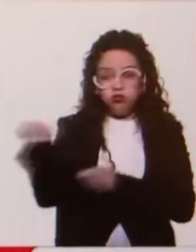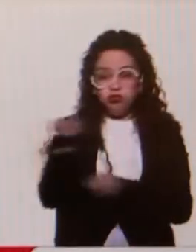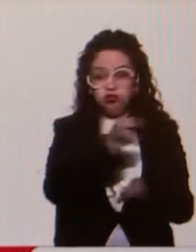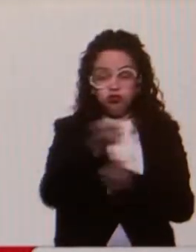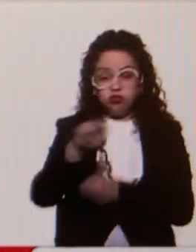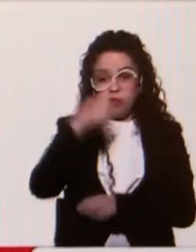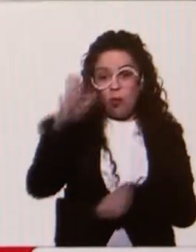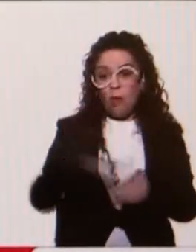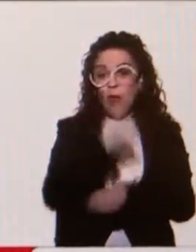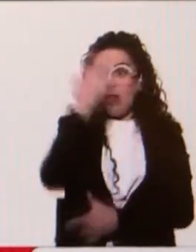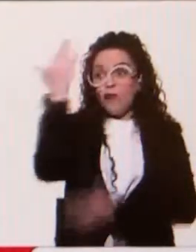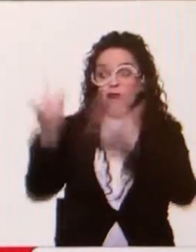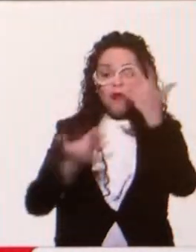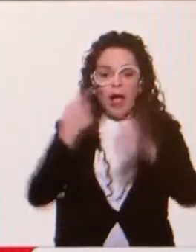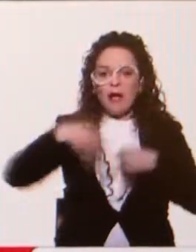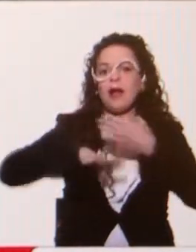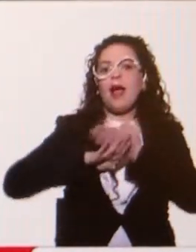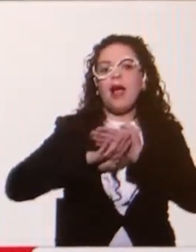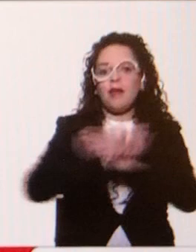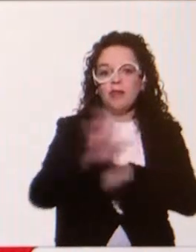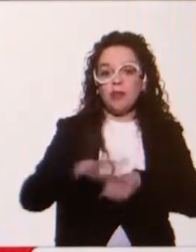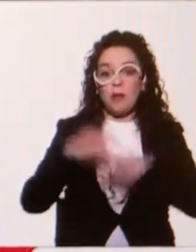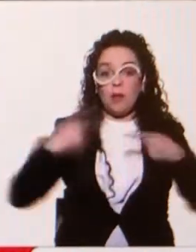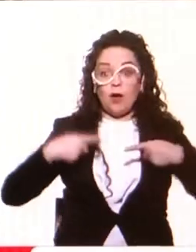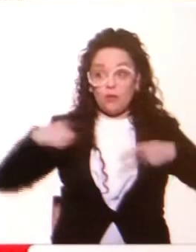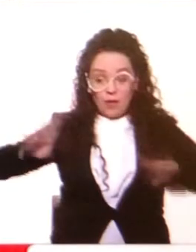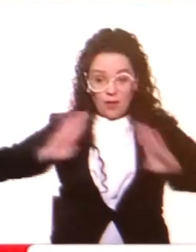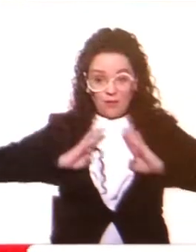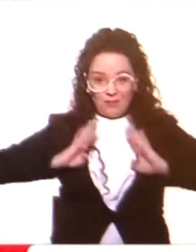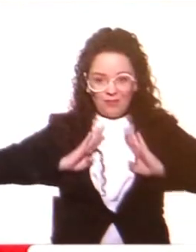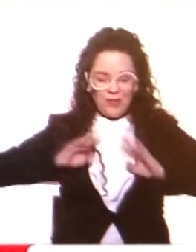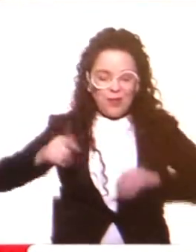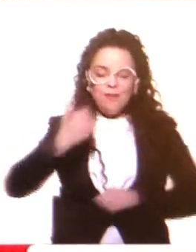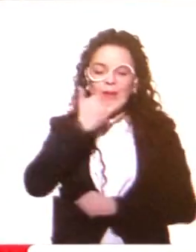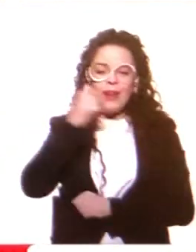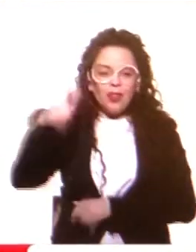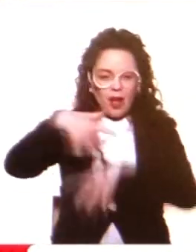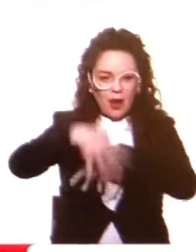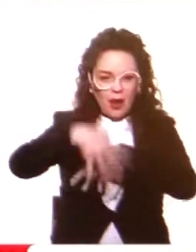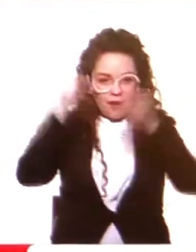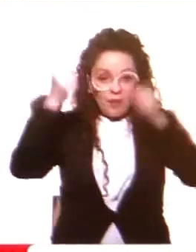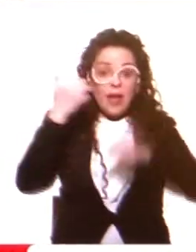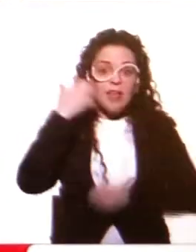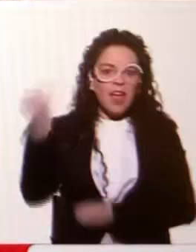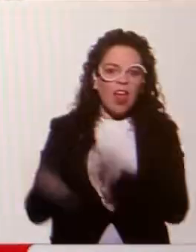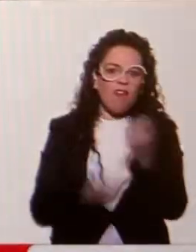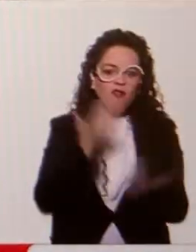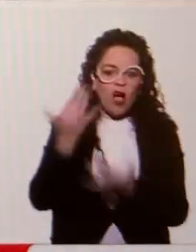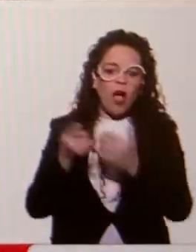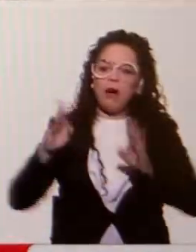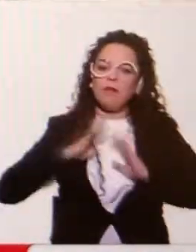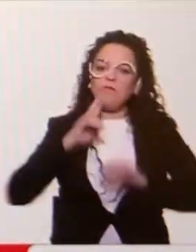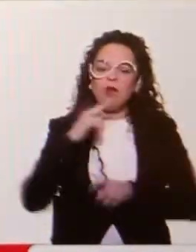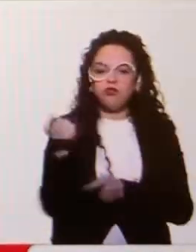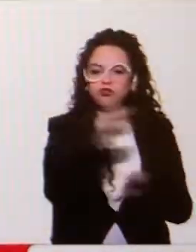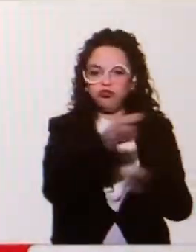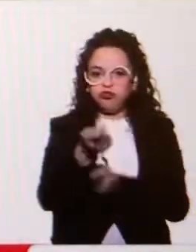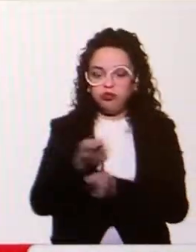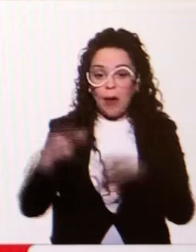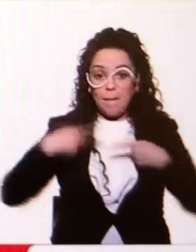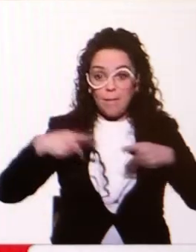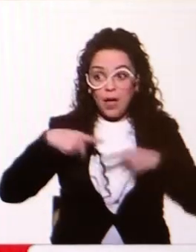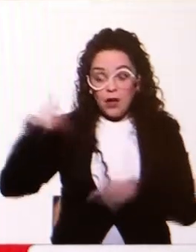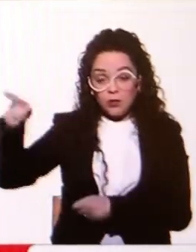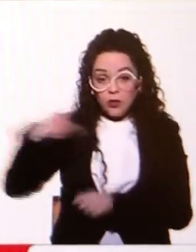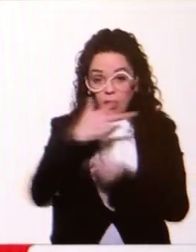para tener el control del país y poder sacar del Provecho provecho a la política económica